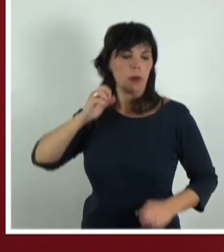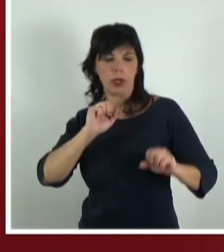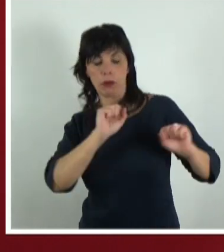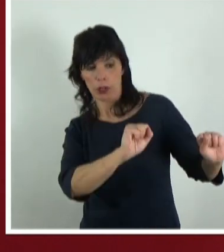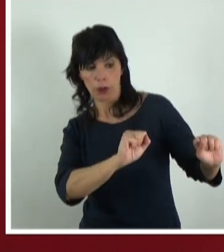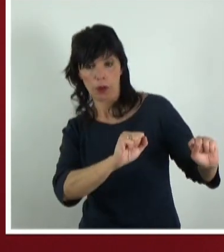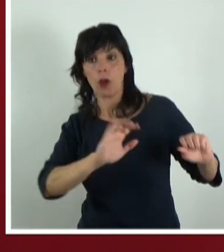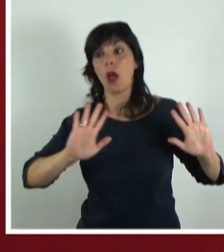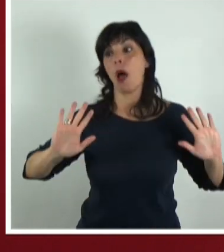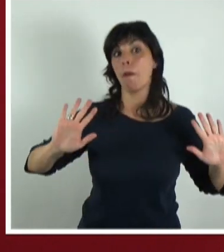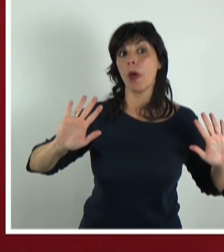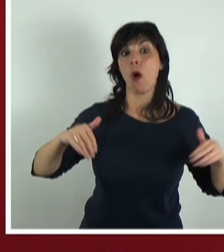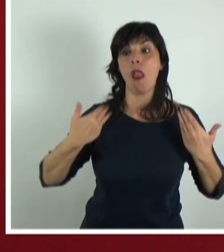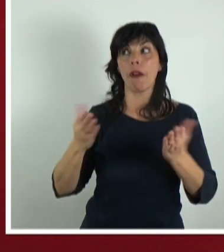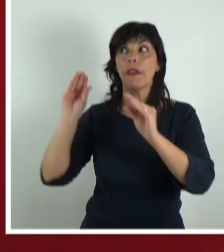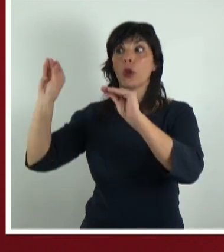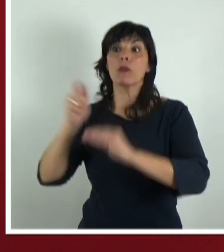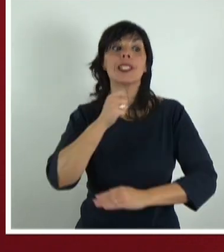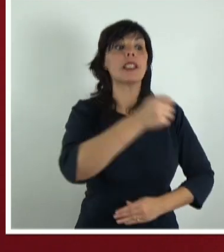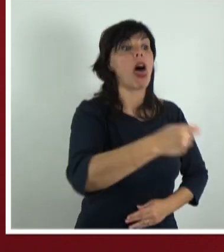pero da gracia a los humildes.